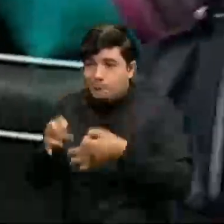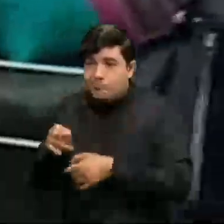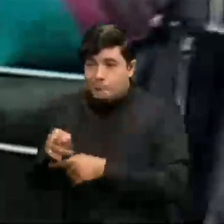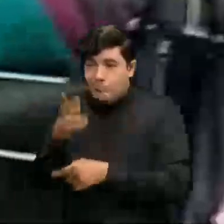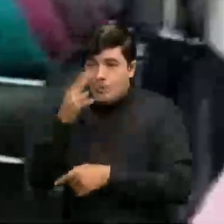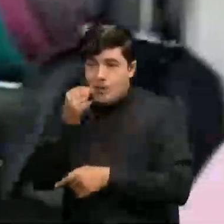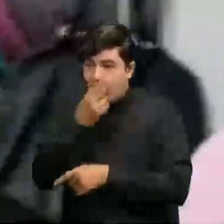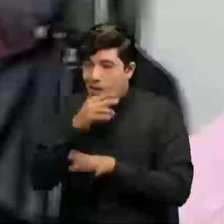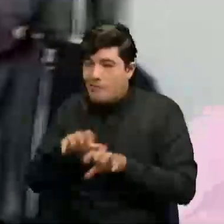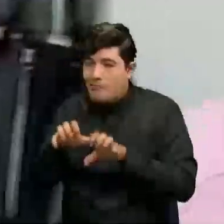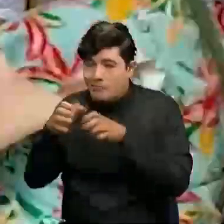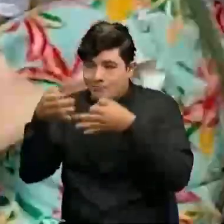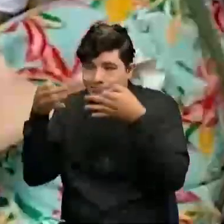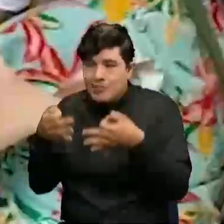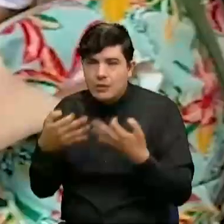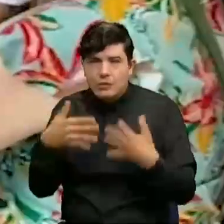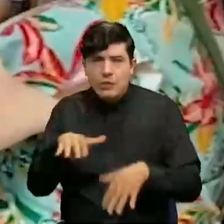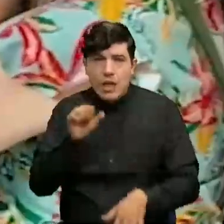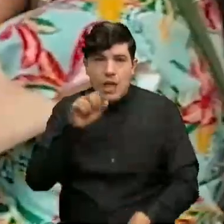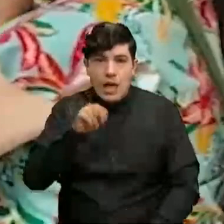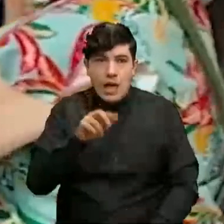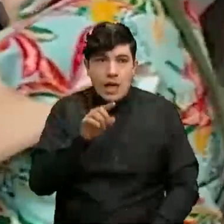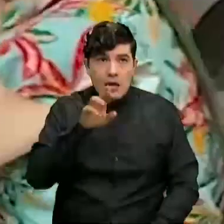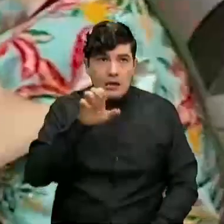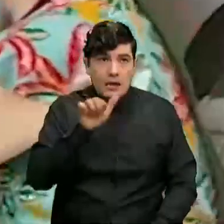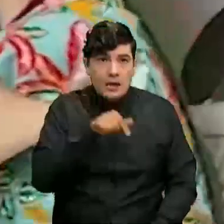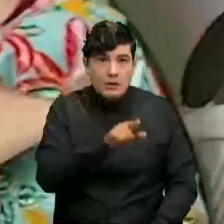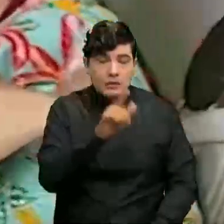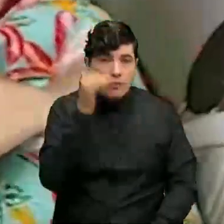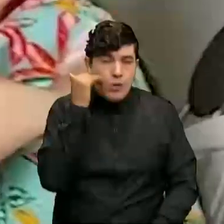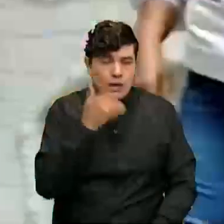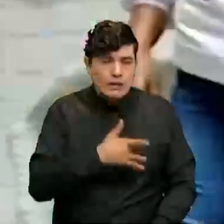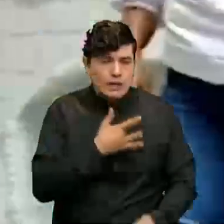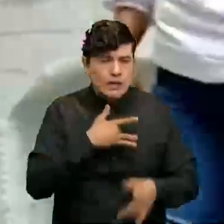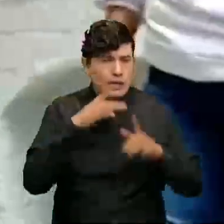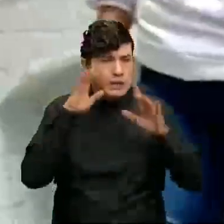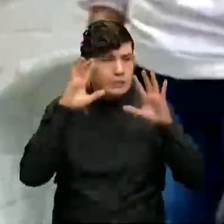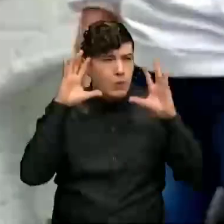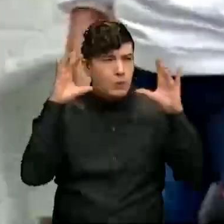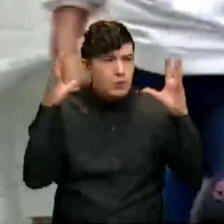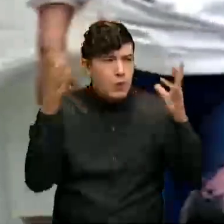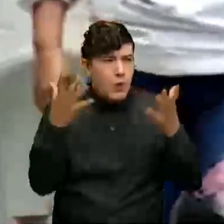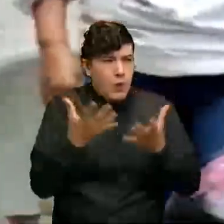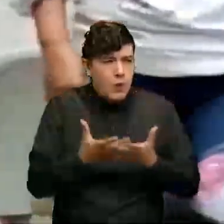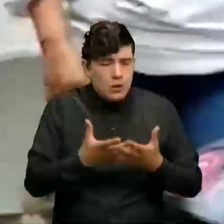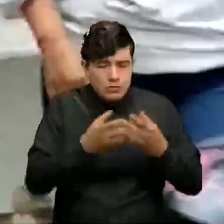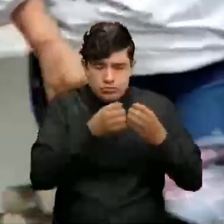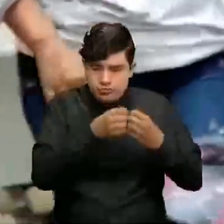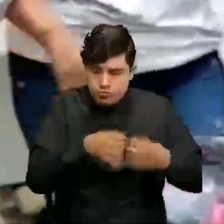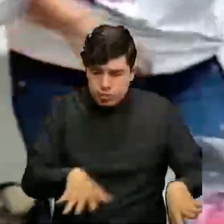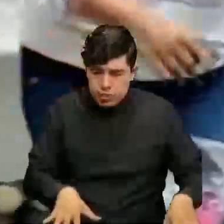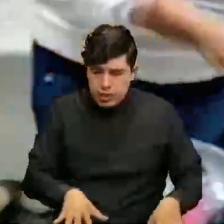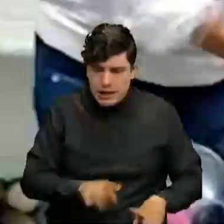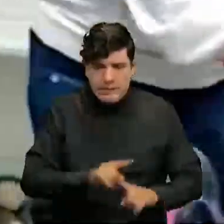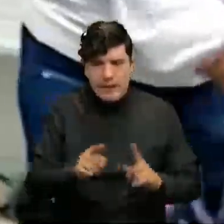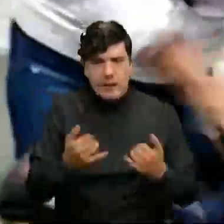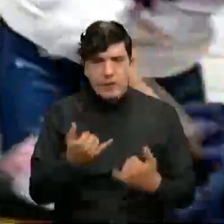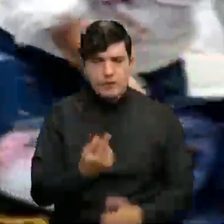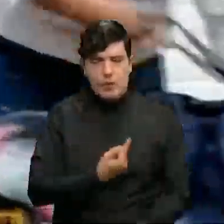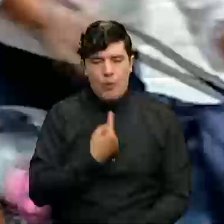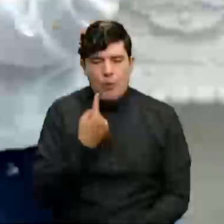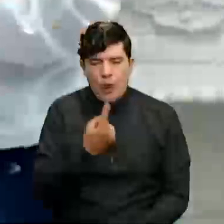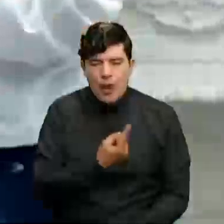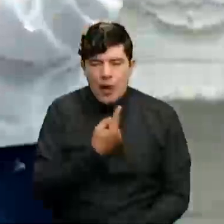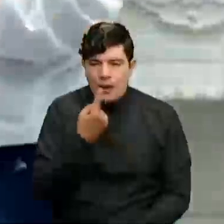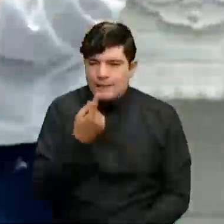mama, Andrea sintió que su mundo se derrumbaba. Sola y sin orientación fue cuando tomó la decisión de crear un grupo de apoyo para